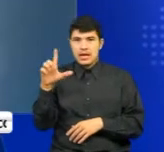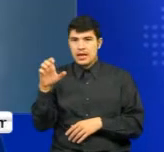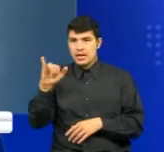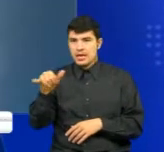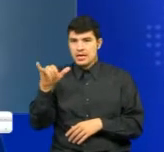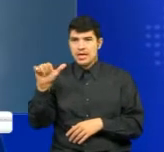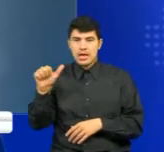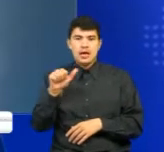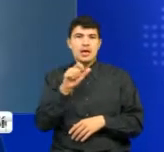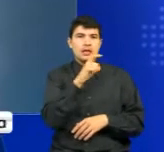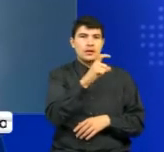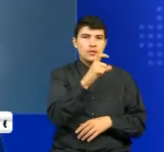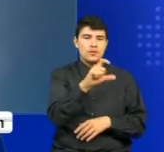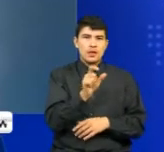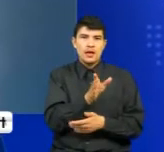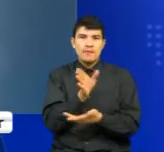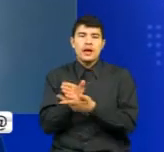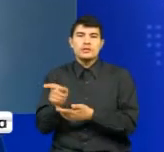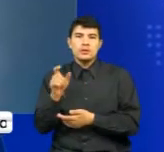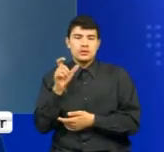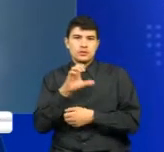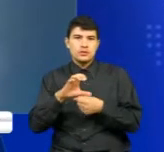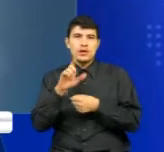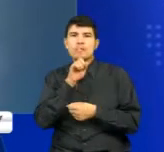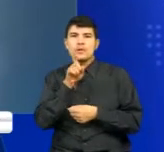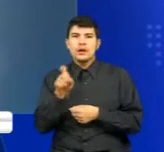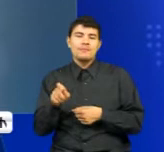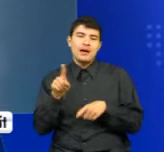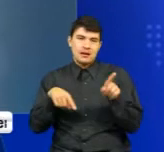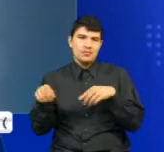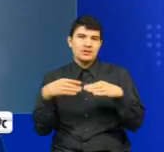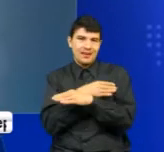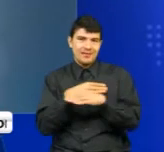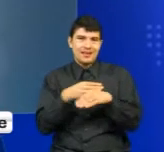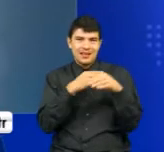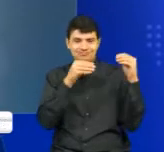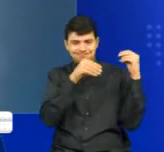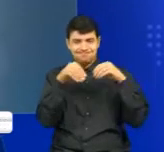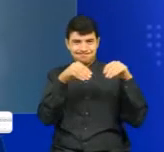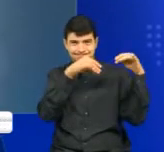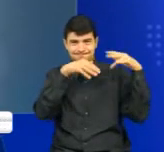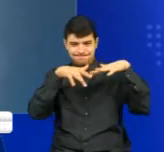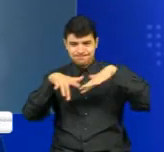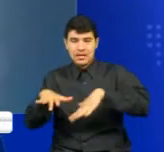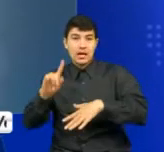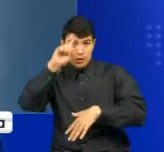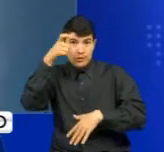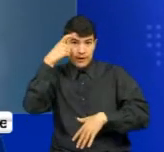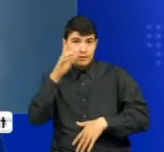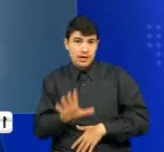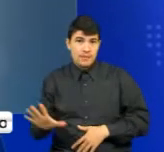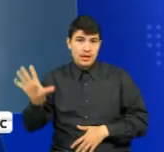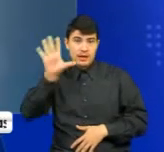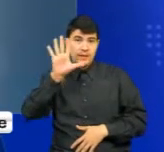de Cúcuta hacia la ciudad de Bucaramanga. Estas son las vías que se han visto afectadas. De igual manera, ya los gobiernos departamentales, tanto de